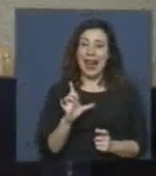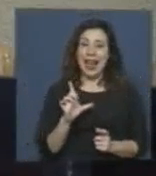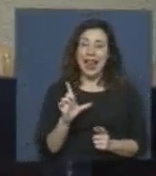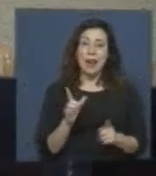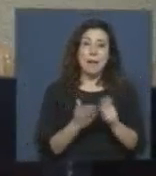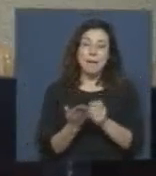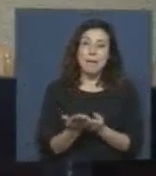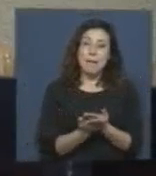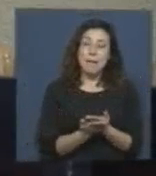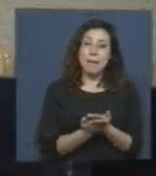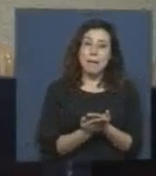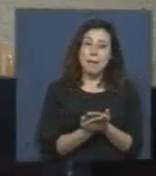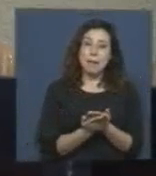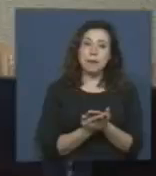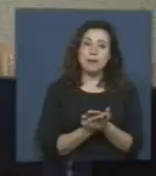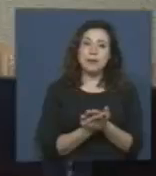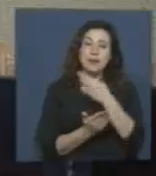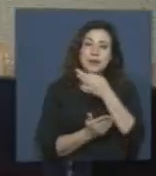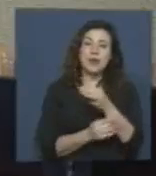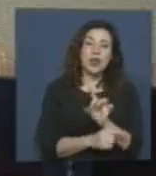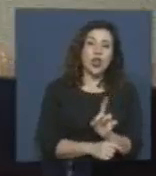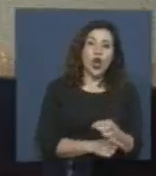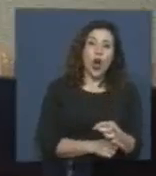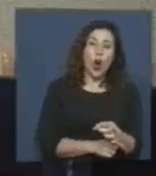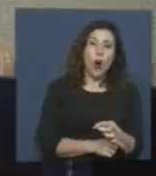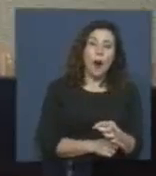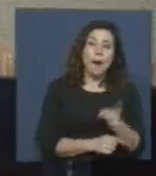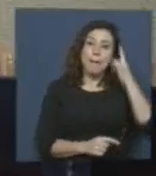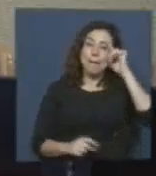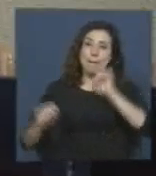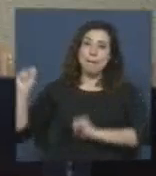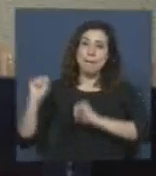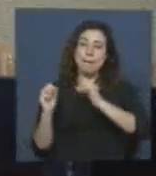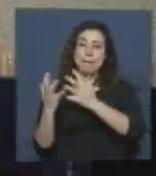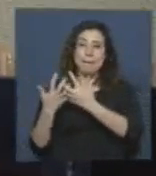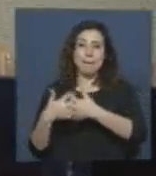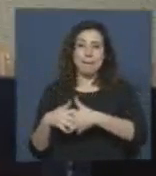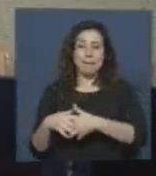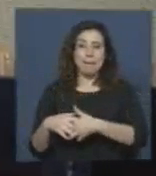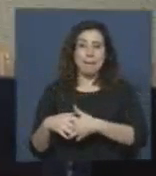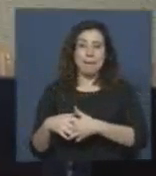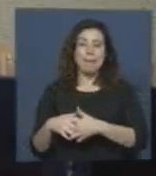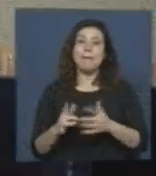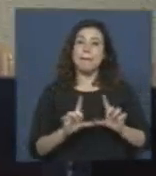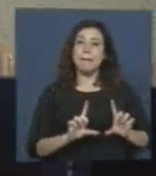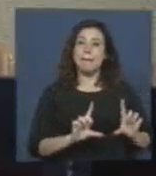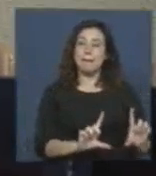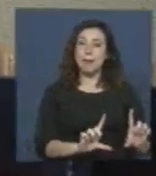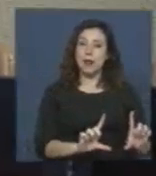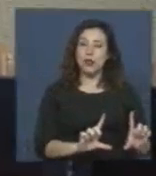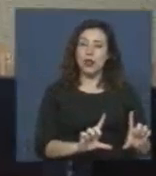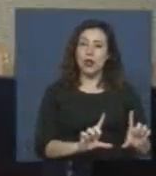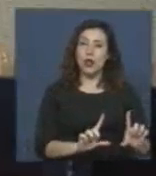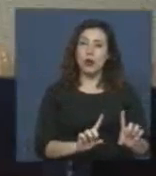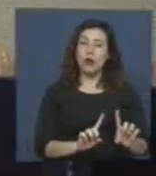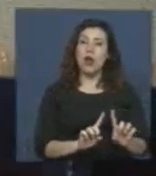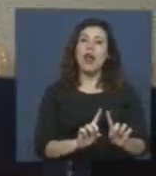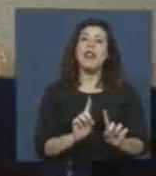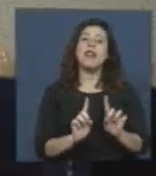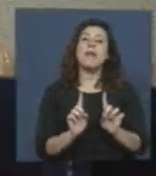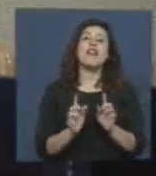sus propuestas, considera la obligatoriedad para las empresas, en este caso personas jurídicas, a partir de cierto tamaño,